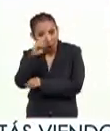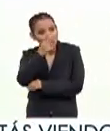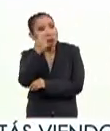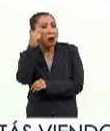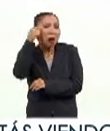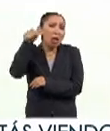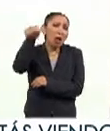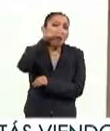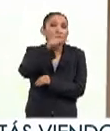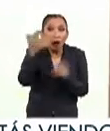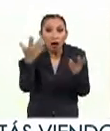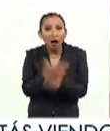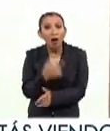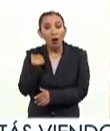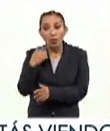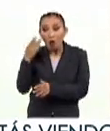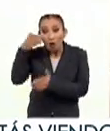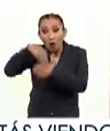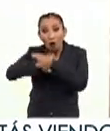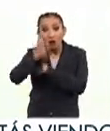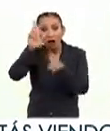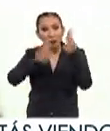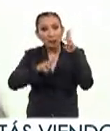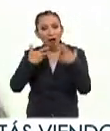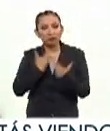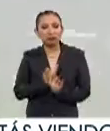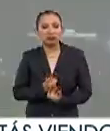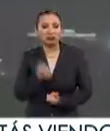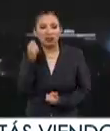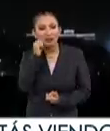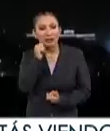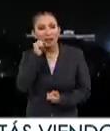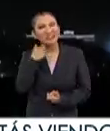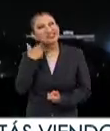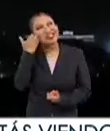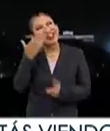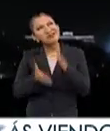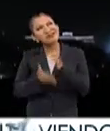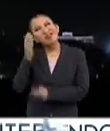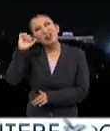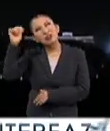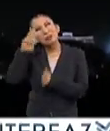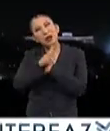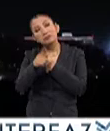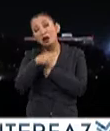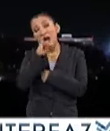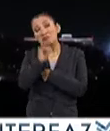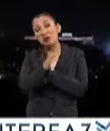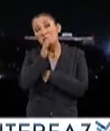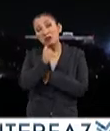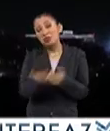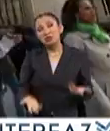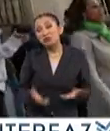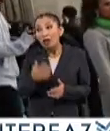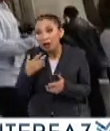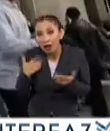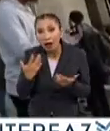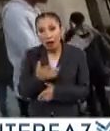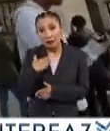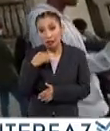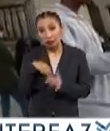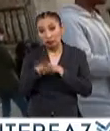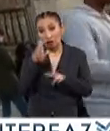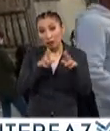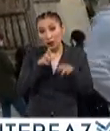universidades, y por eso la verdad cuando entré a la normal me decepcioné un poco, porque yo siempre me había querido ir de intercambio, pero pensé que nunca iba a poder hacerlo si entraba